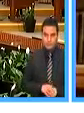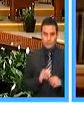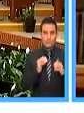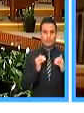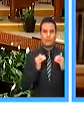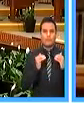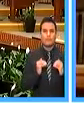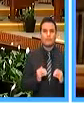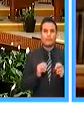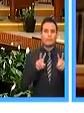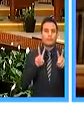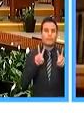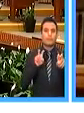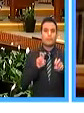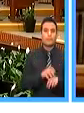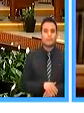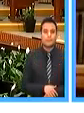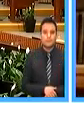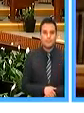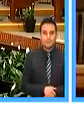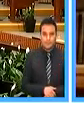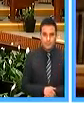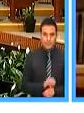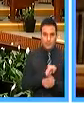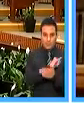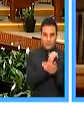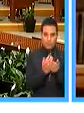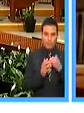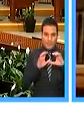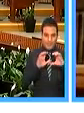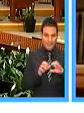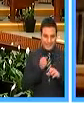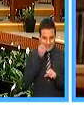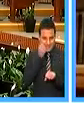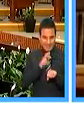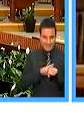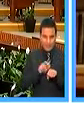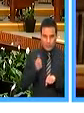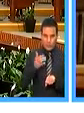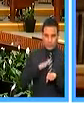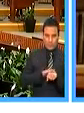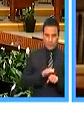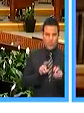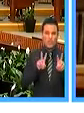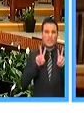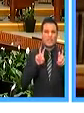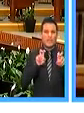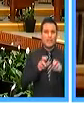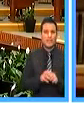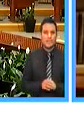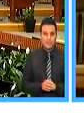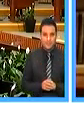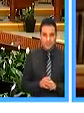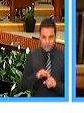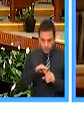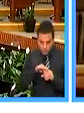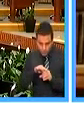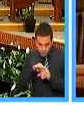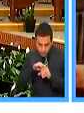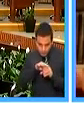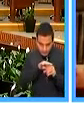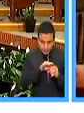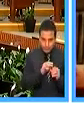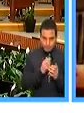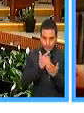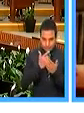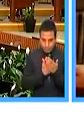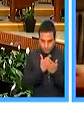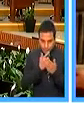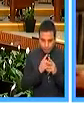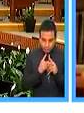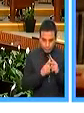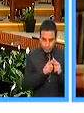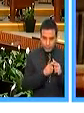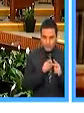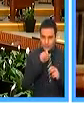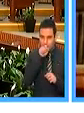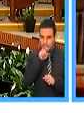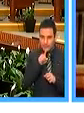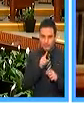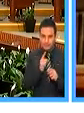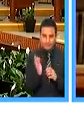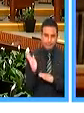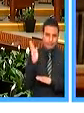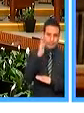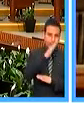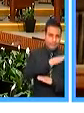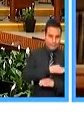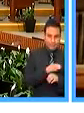INE tiene que presentar sus conclusiones de fiscalización para que estas conclusiones puedan ser